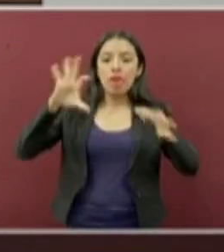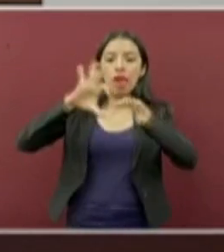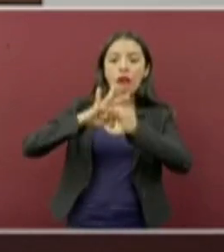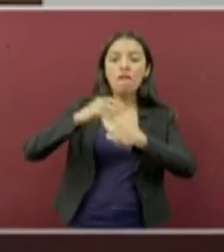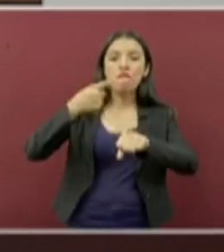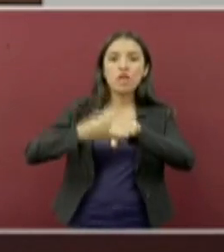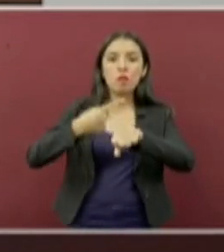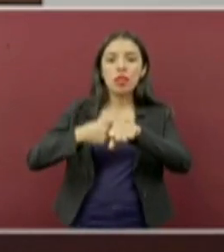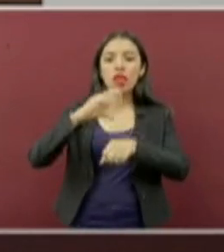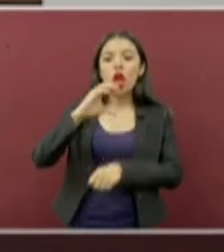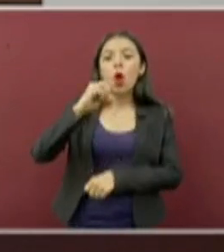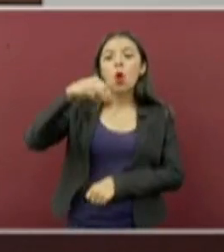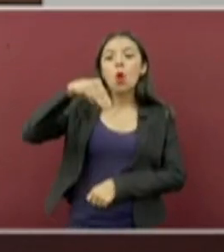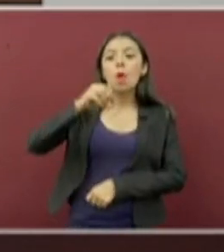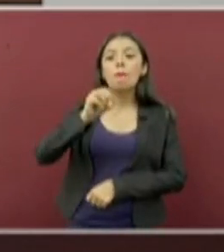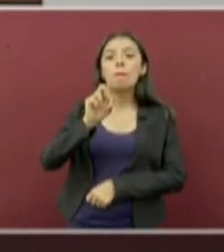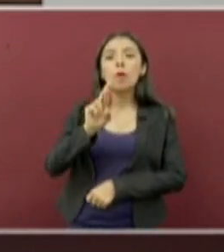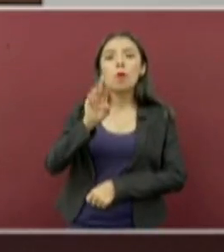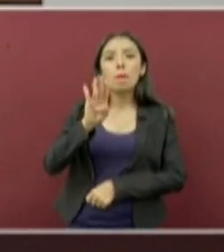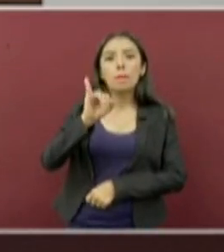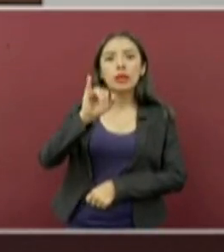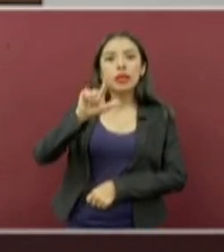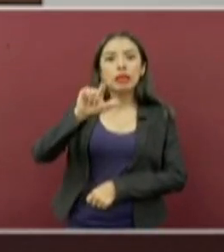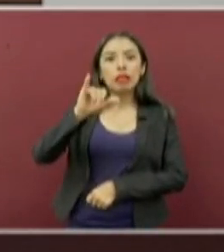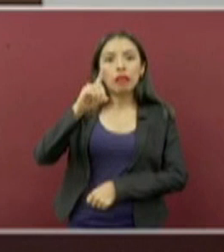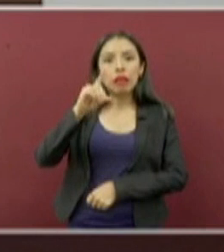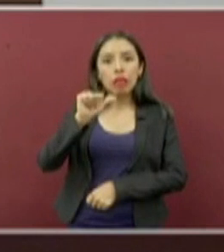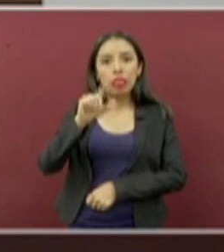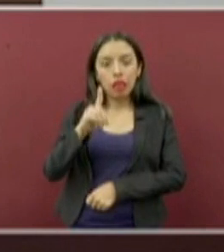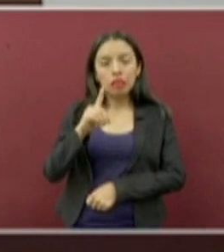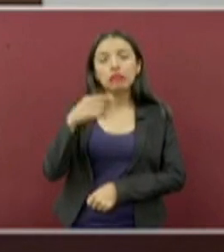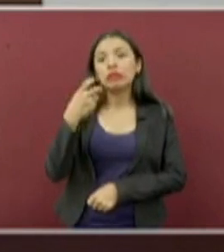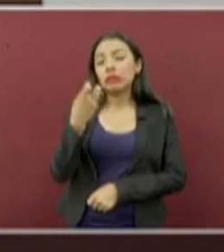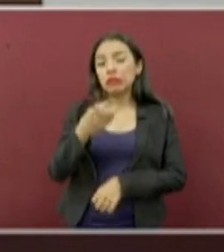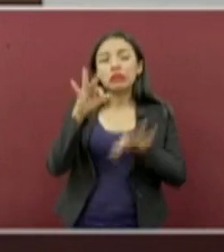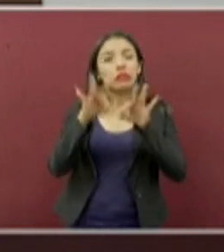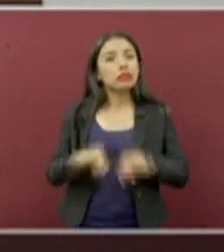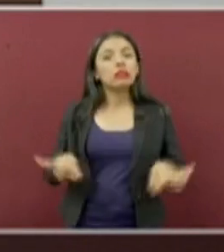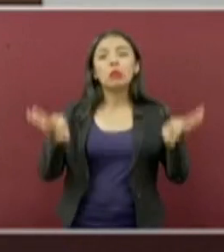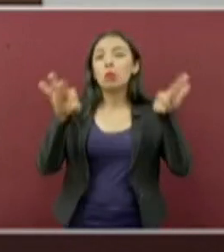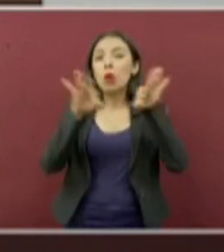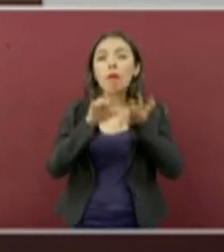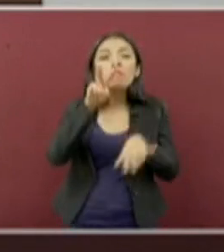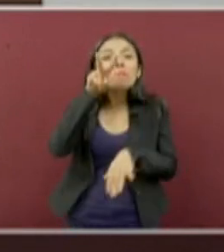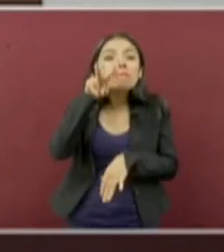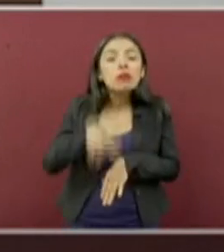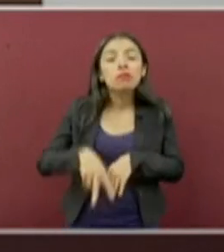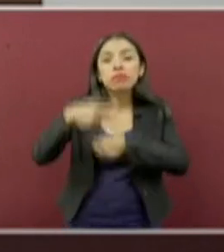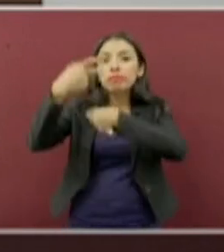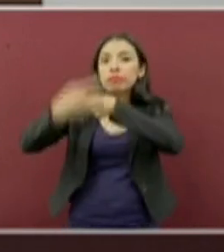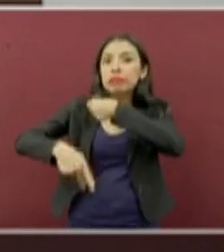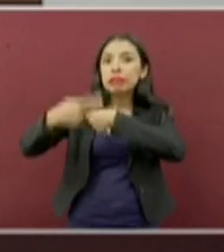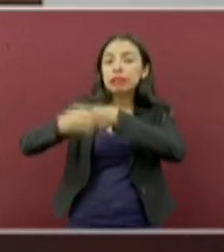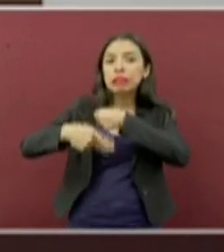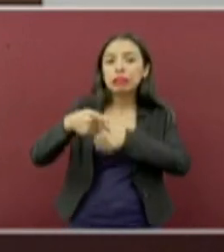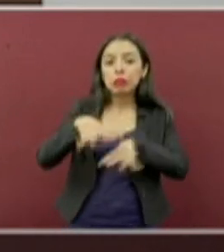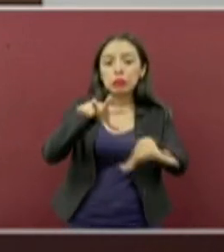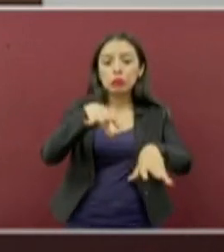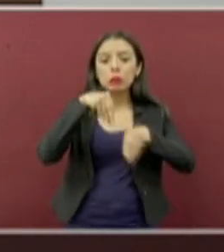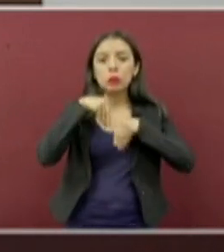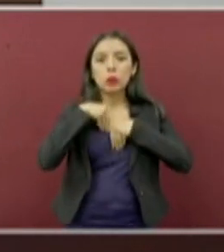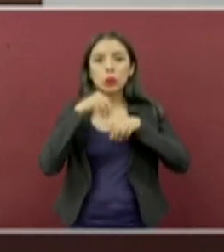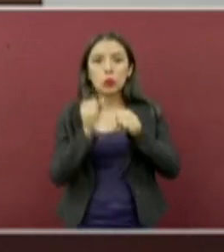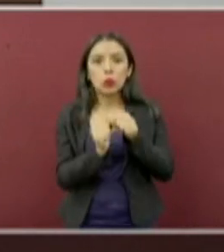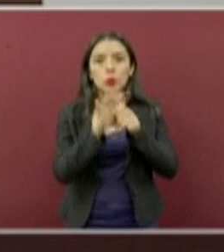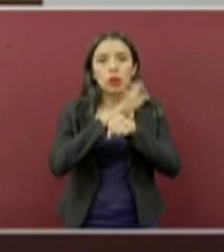Recuerden la enorme importancia que tiene la vacunación ante el riesgo de contagio